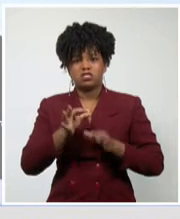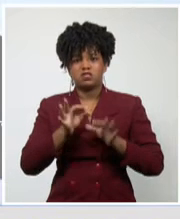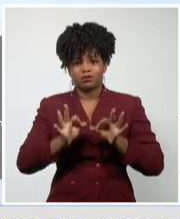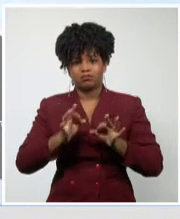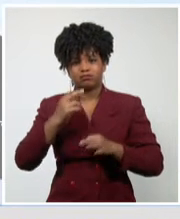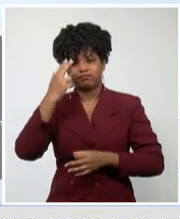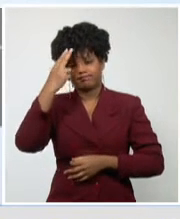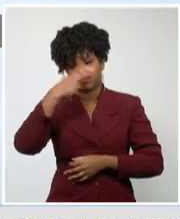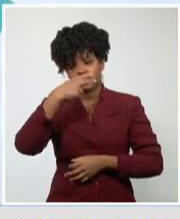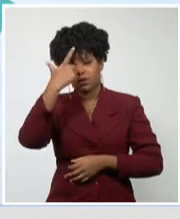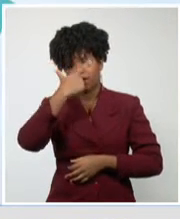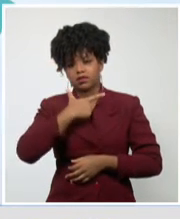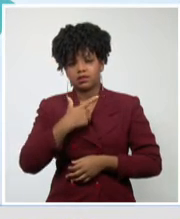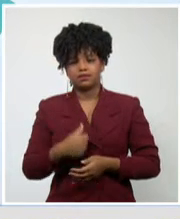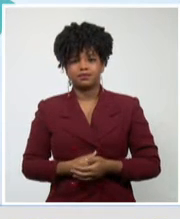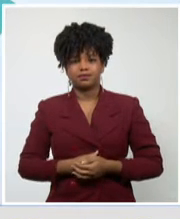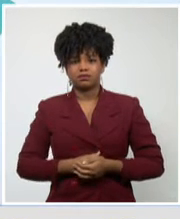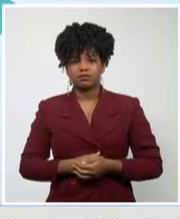Ávila.